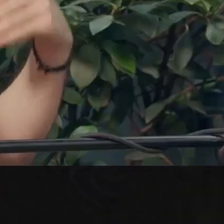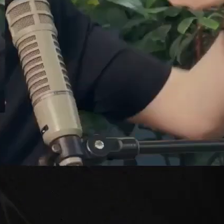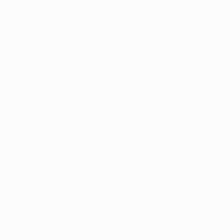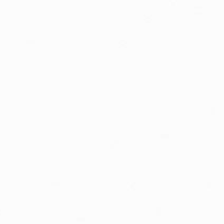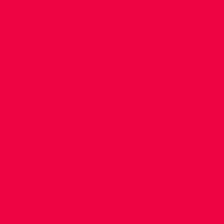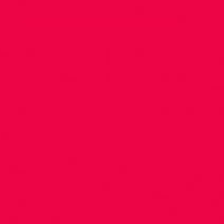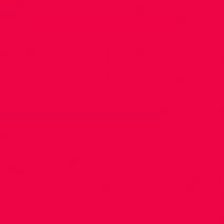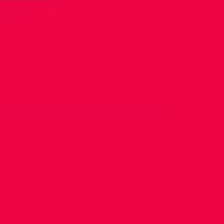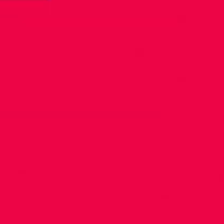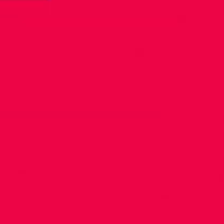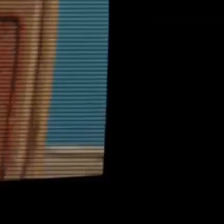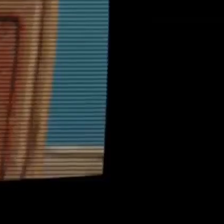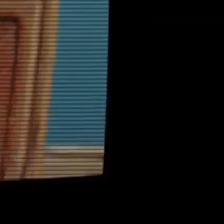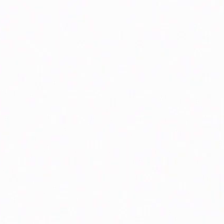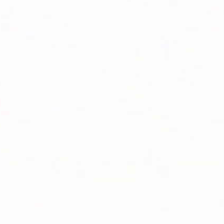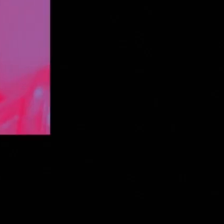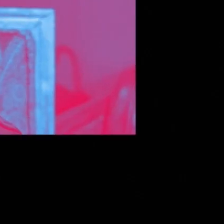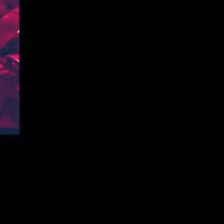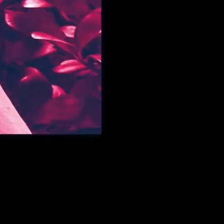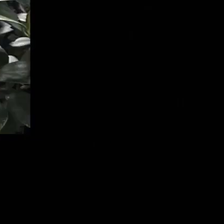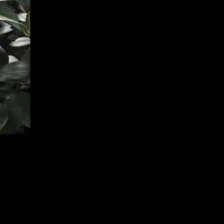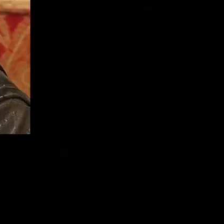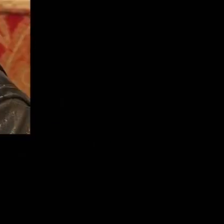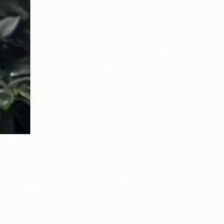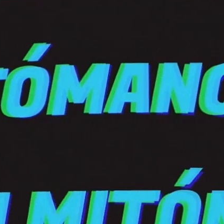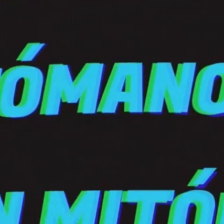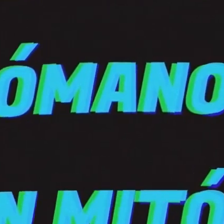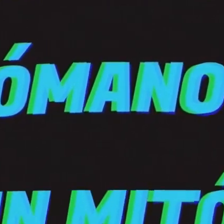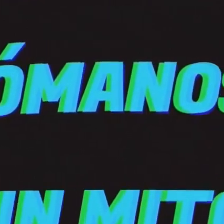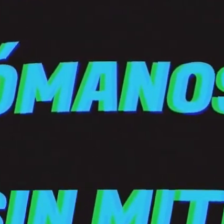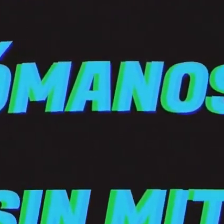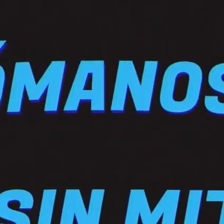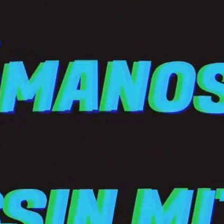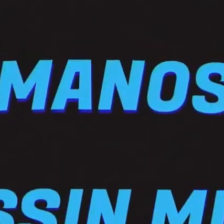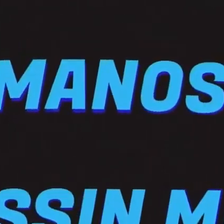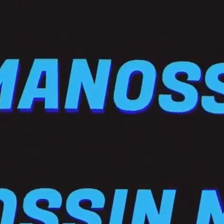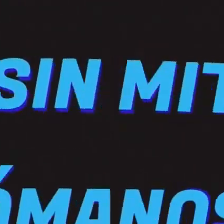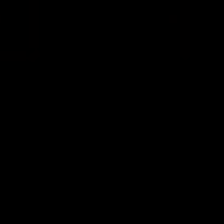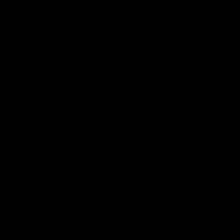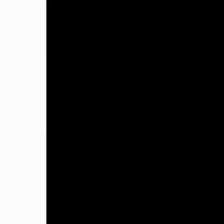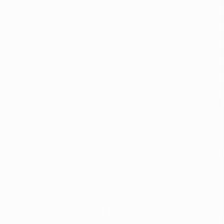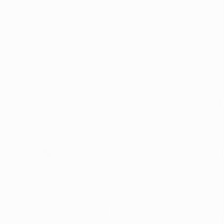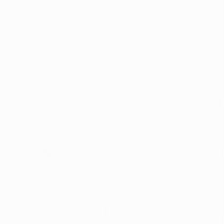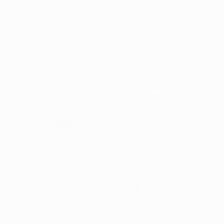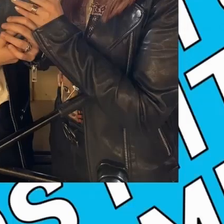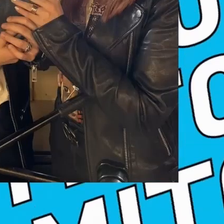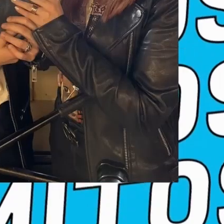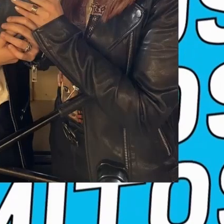face to face. desde opuestos. Sin